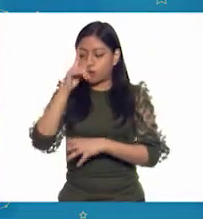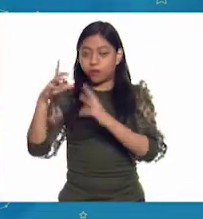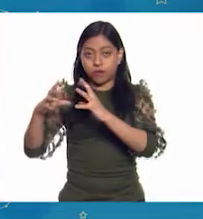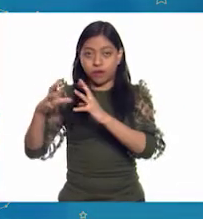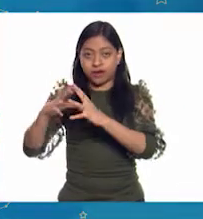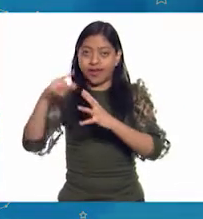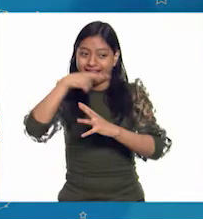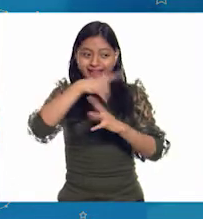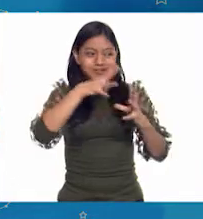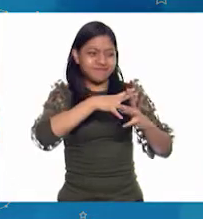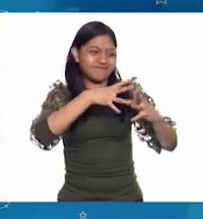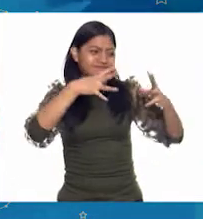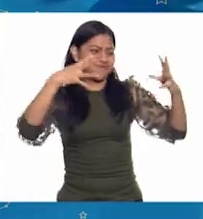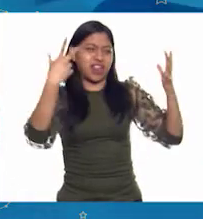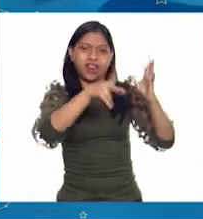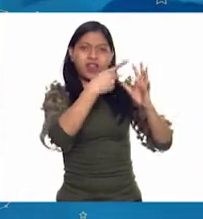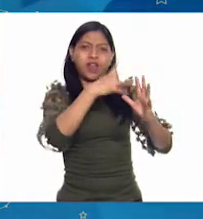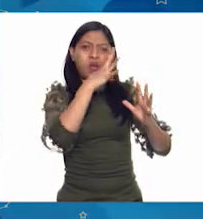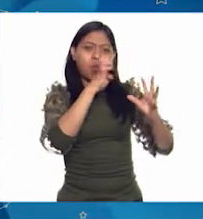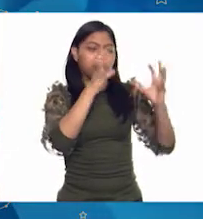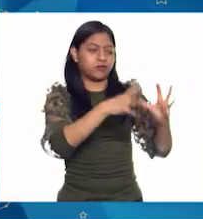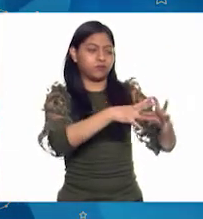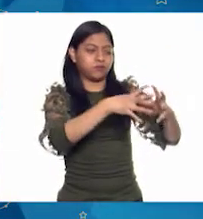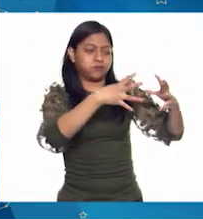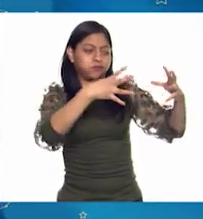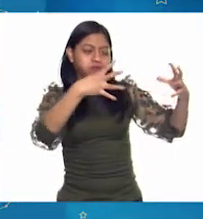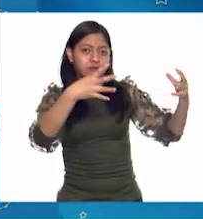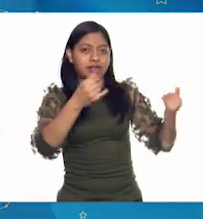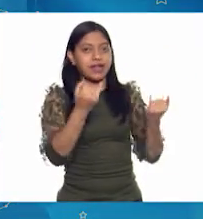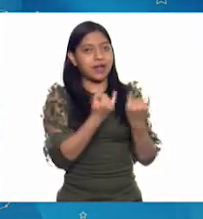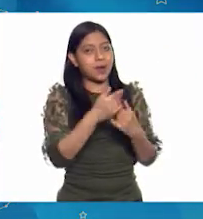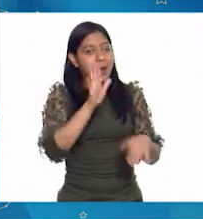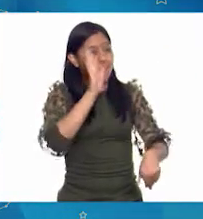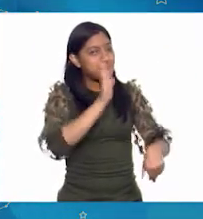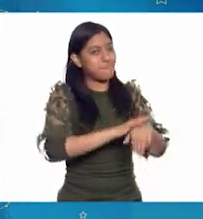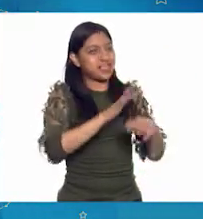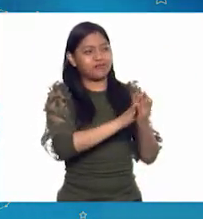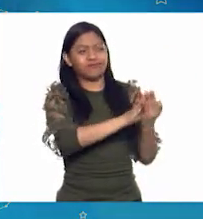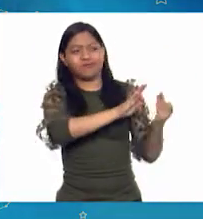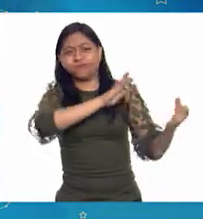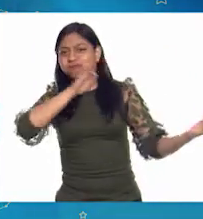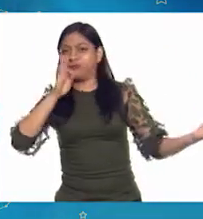que la luna, pero también se encuentra 400 veces más lejos.